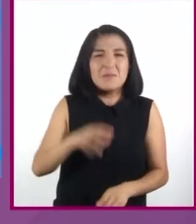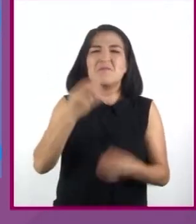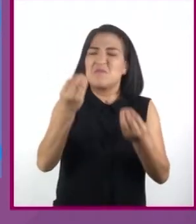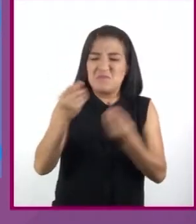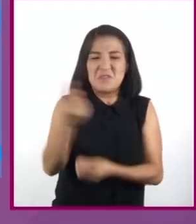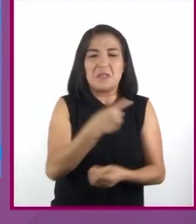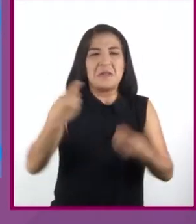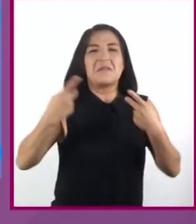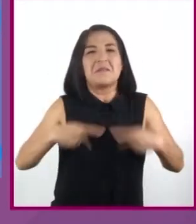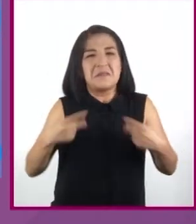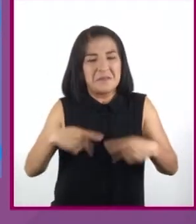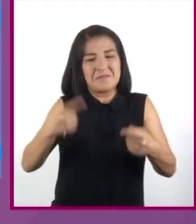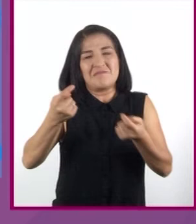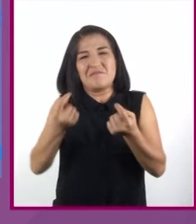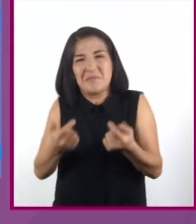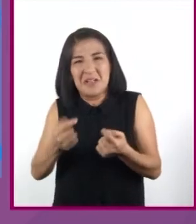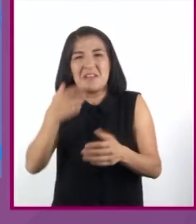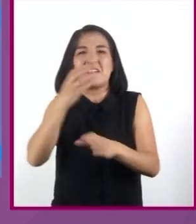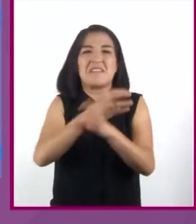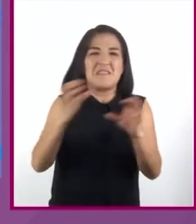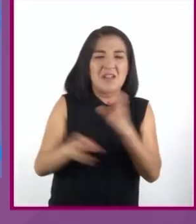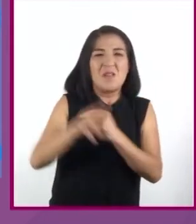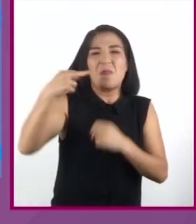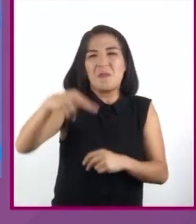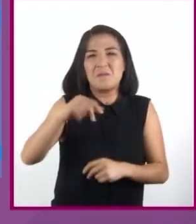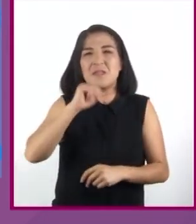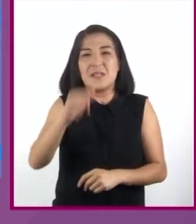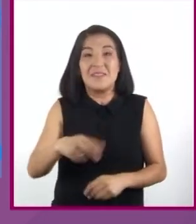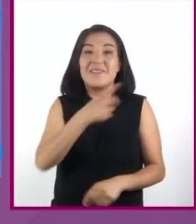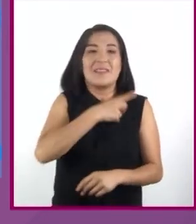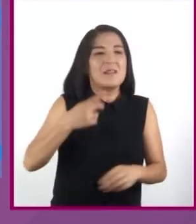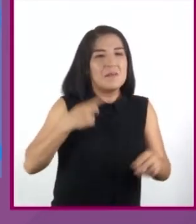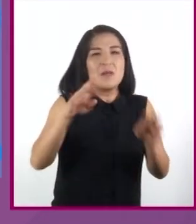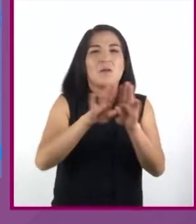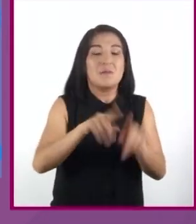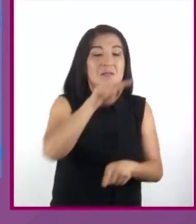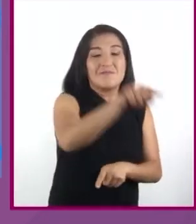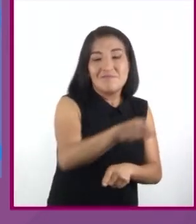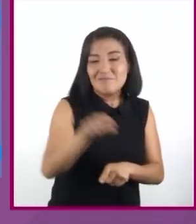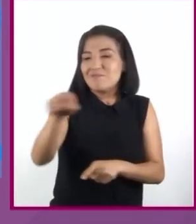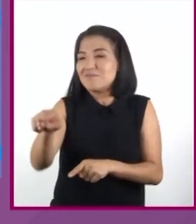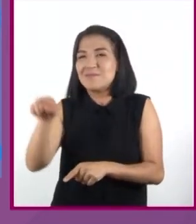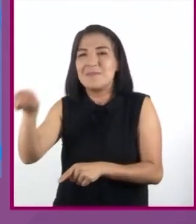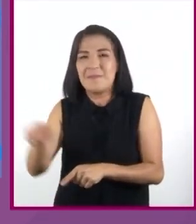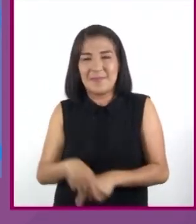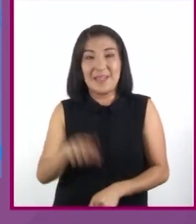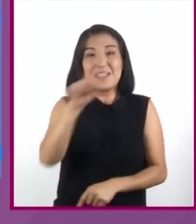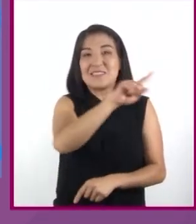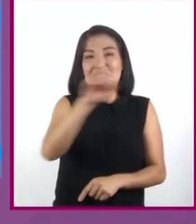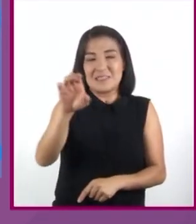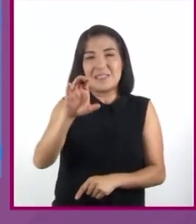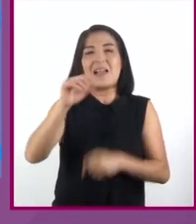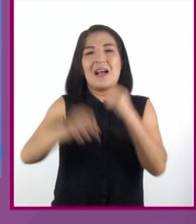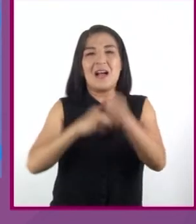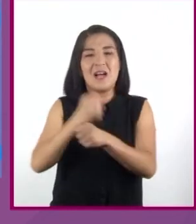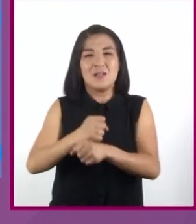carecían de nombre y para mencionarlas había que señalarlas con el dedo. 100 años de soledad,